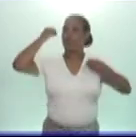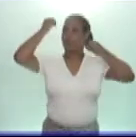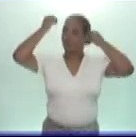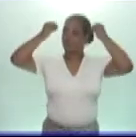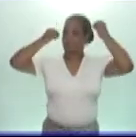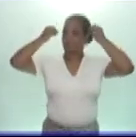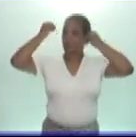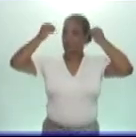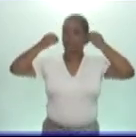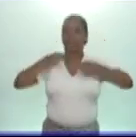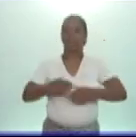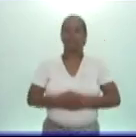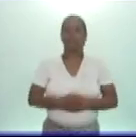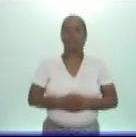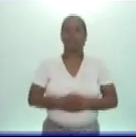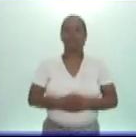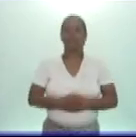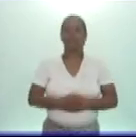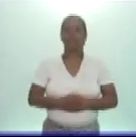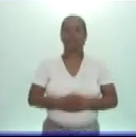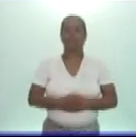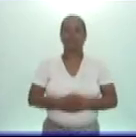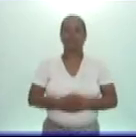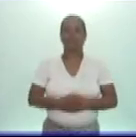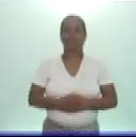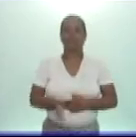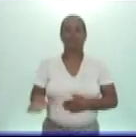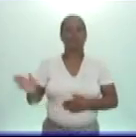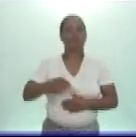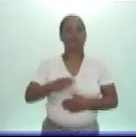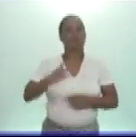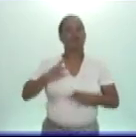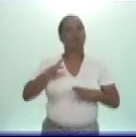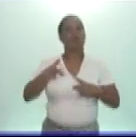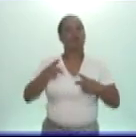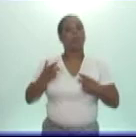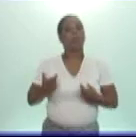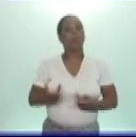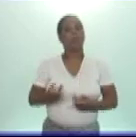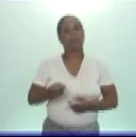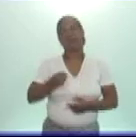analizando. Vamos a recapitular un poquito para quien no pudo,